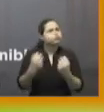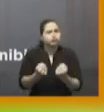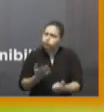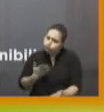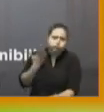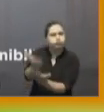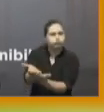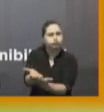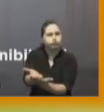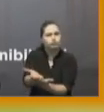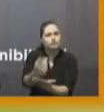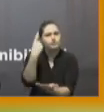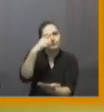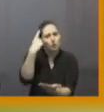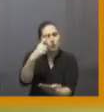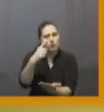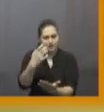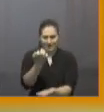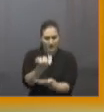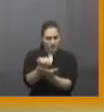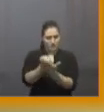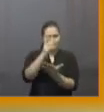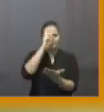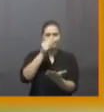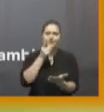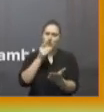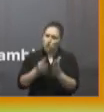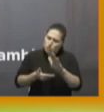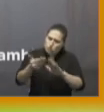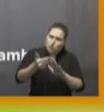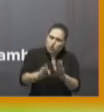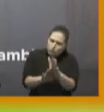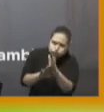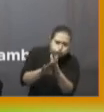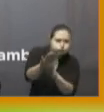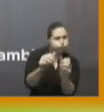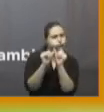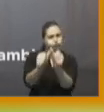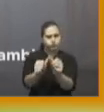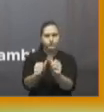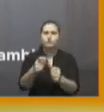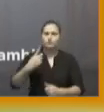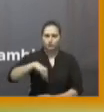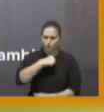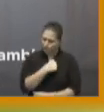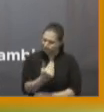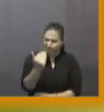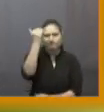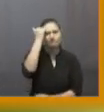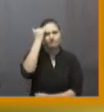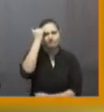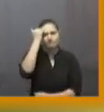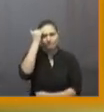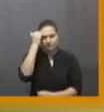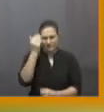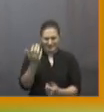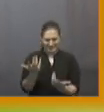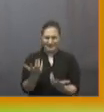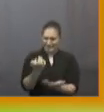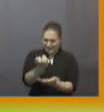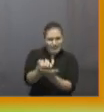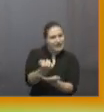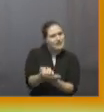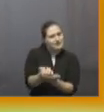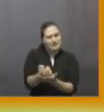digamos un una maquinaria de gastos externos hay muchas necesidades que se tienen que cubrir hay muchas cosas que se tienen que